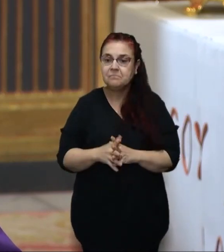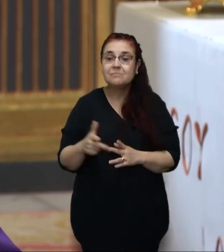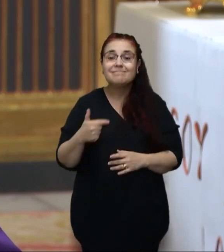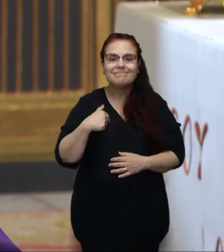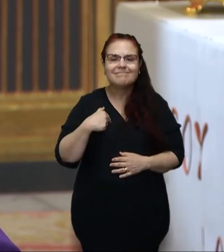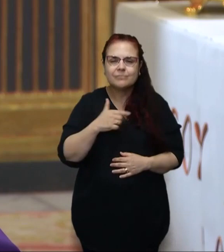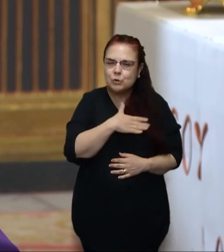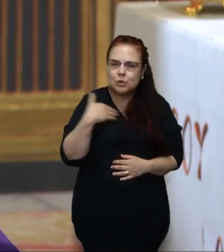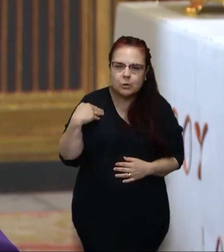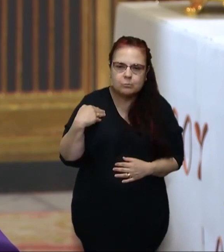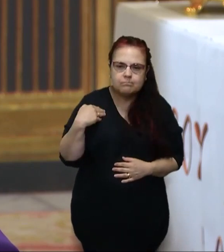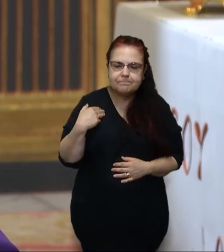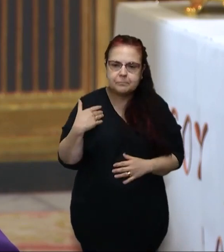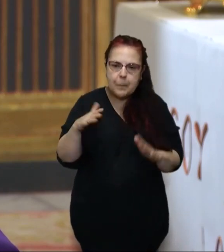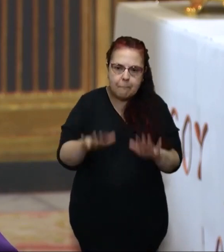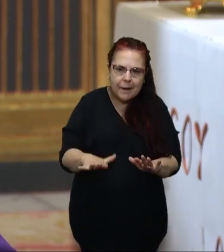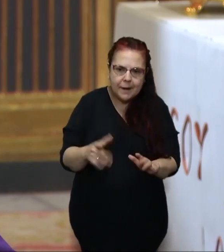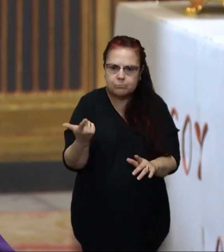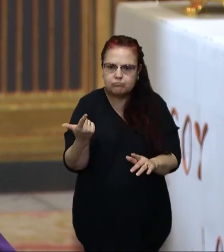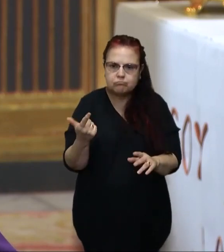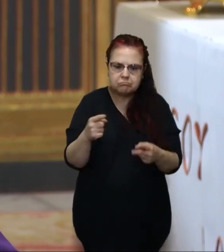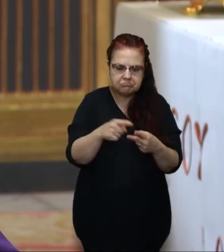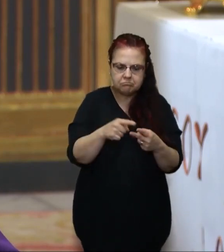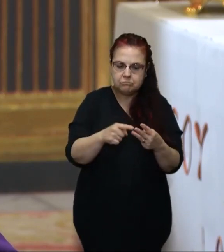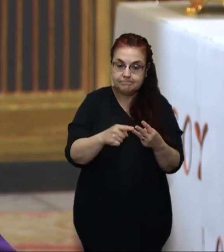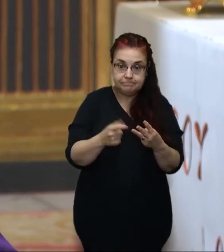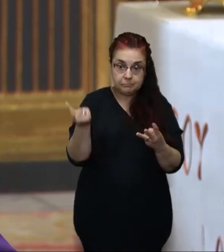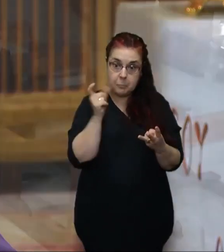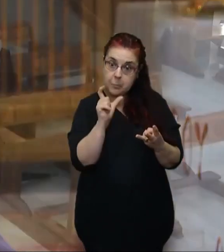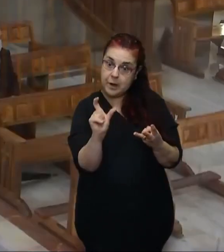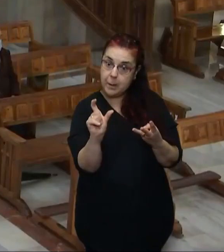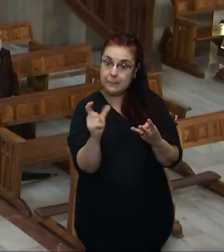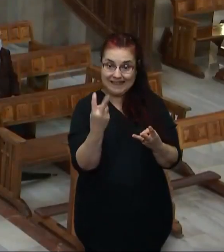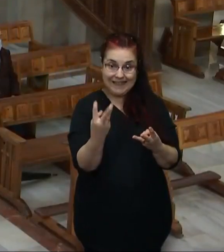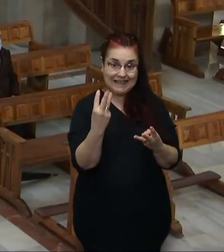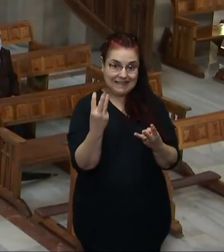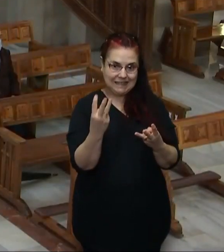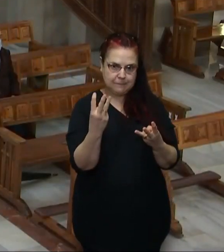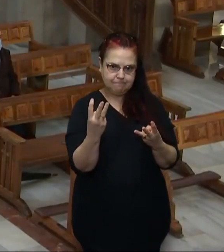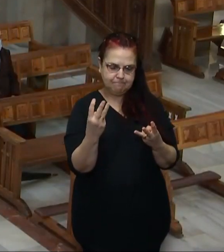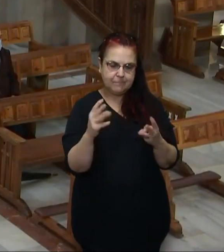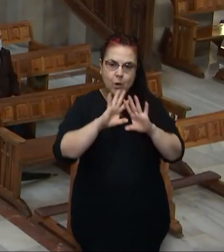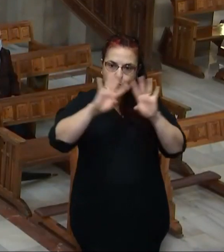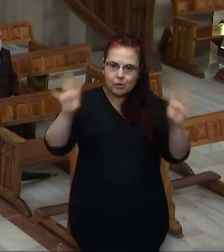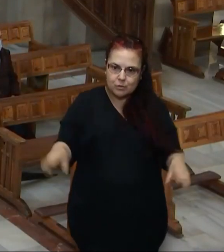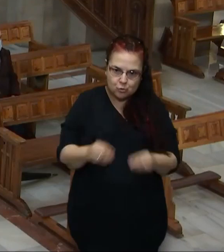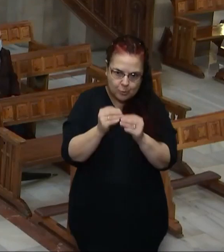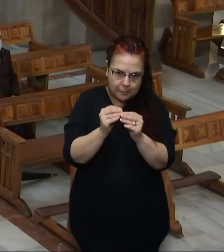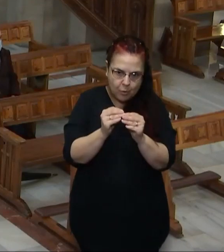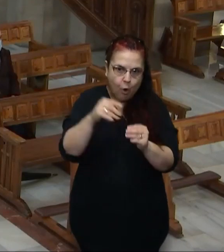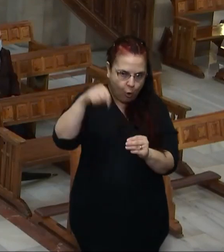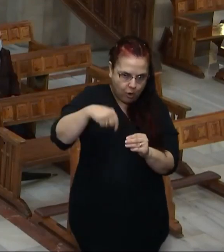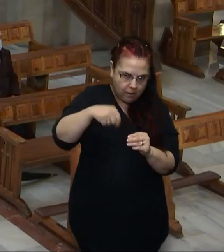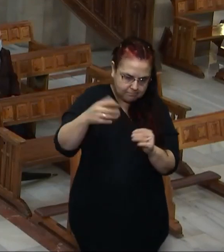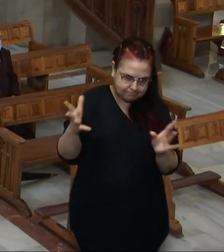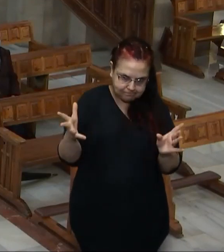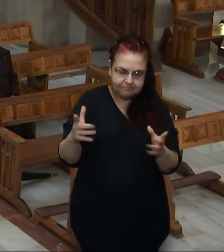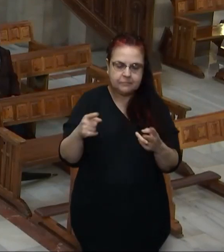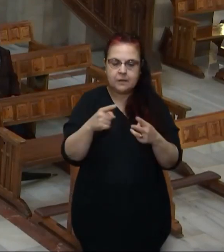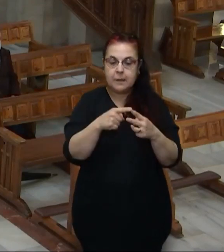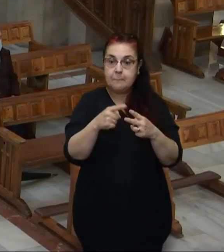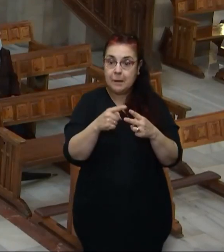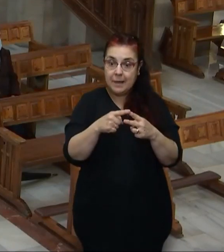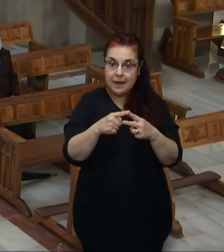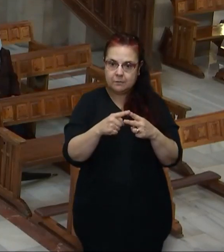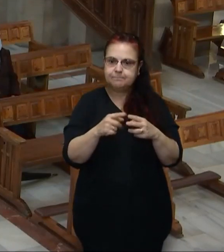Quisiera detenerme como en tres palabras que pueden resumir bien la liturgia de hoy. La primera es